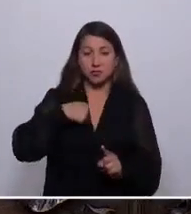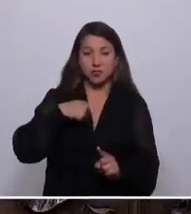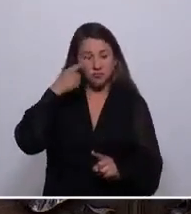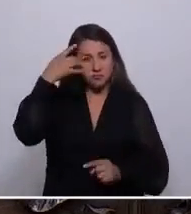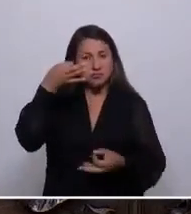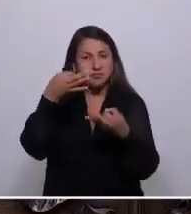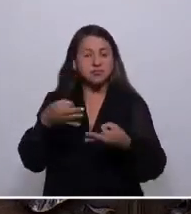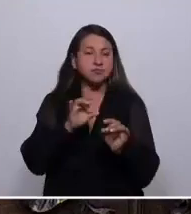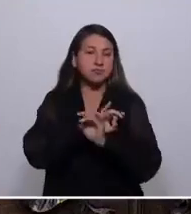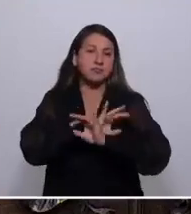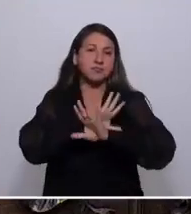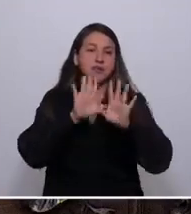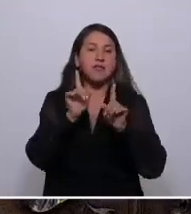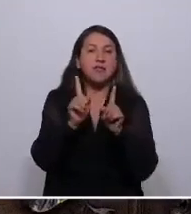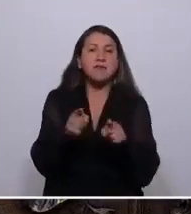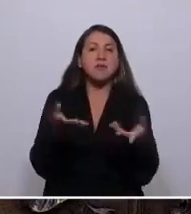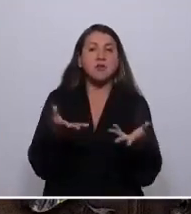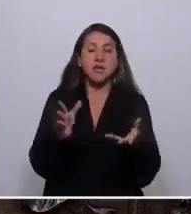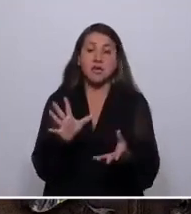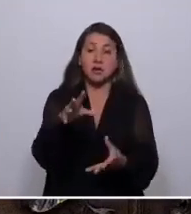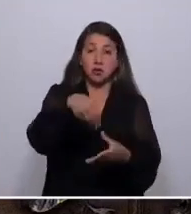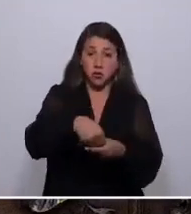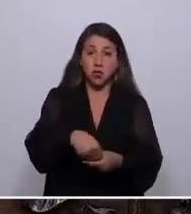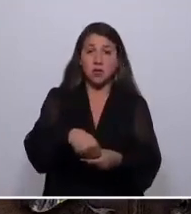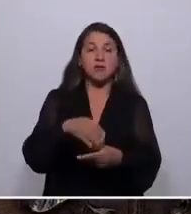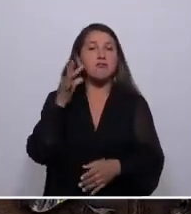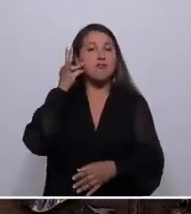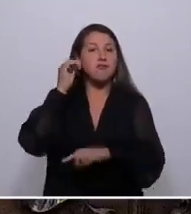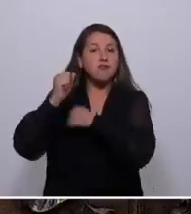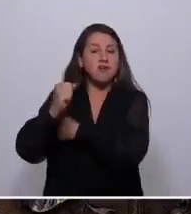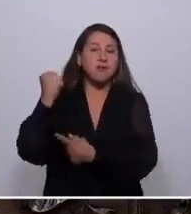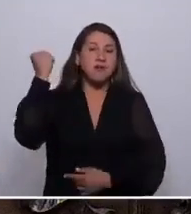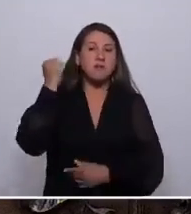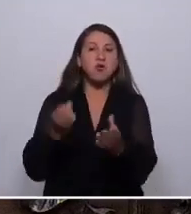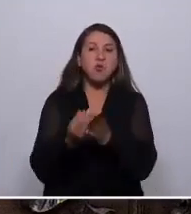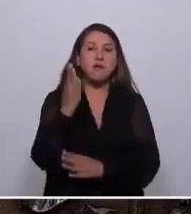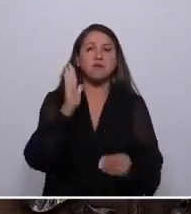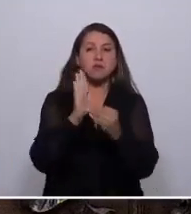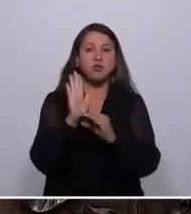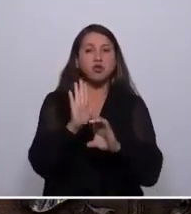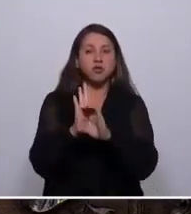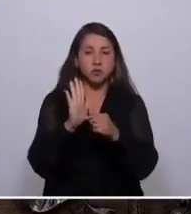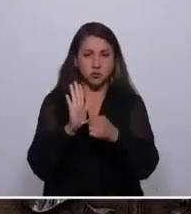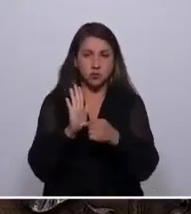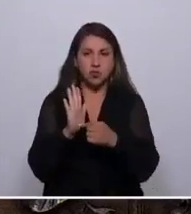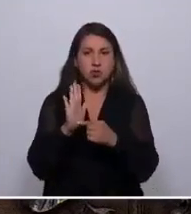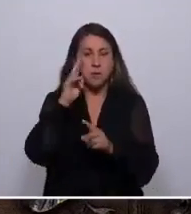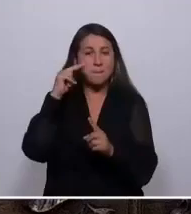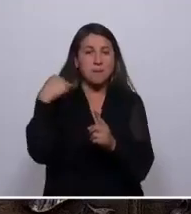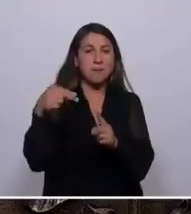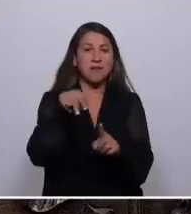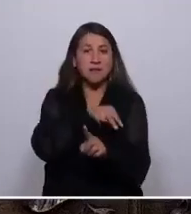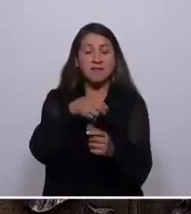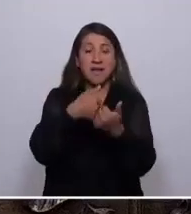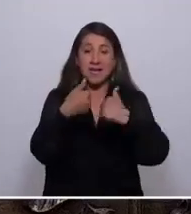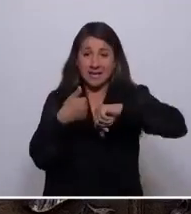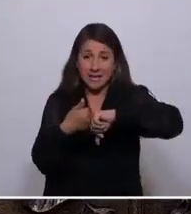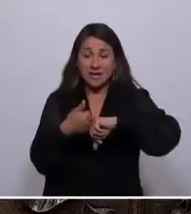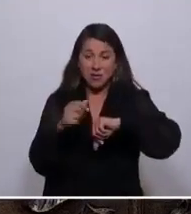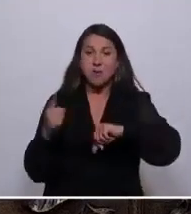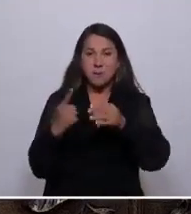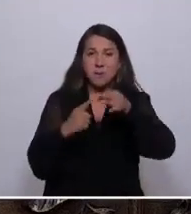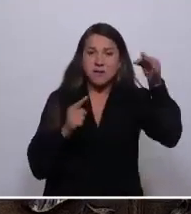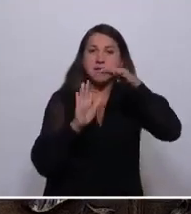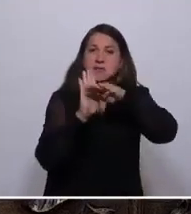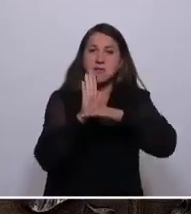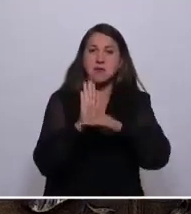claras. Debemos incluir el feminismo en la nueva Constitución, y que sea la perspectiva de género uno de los principios